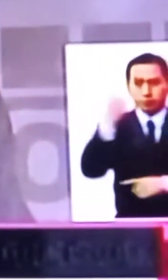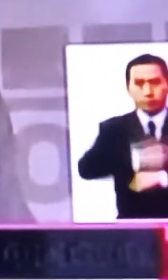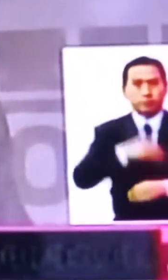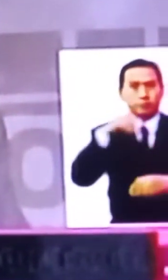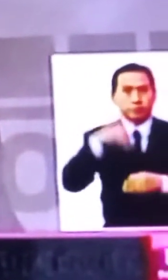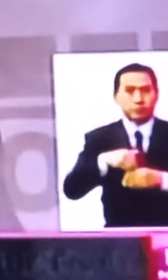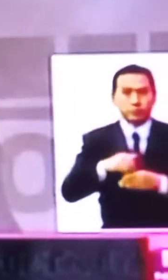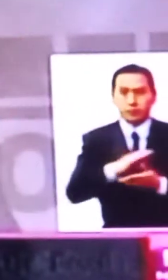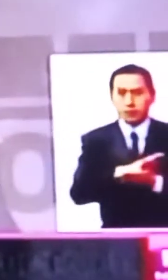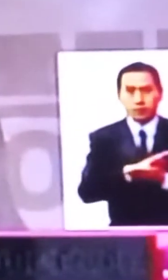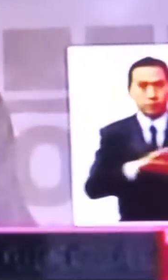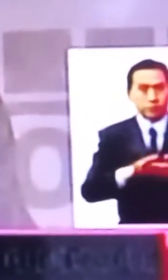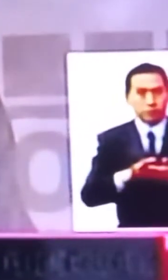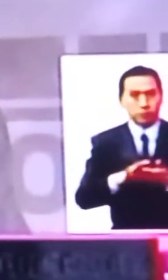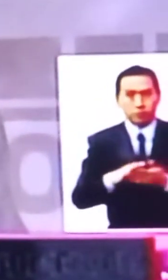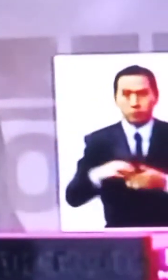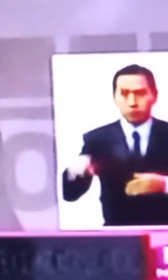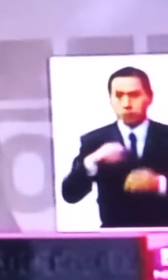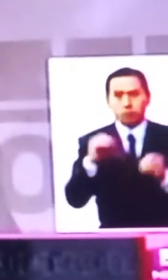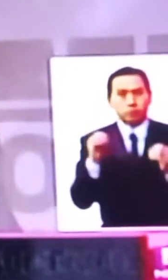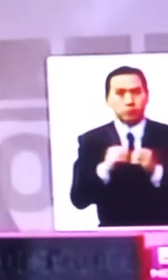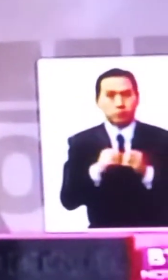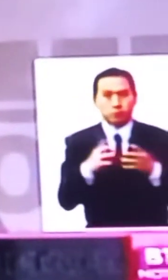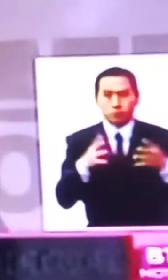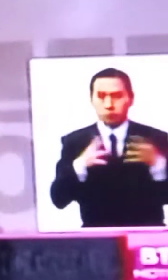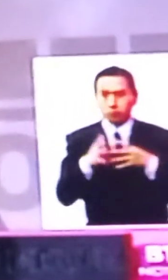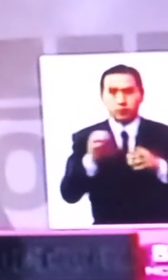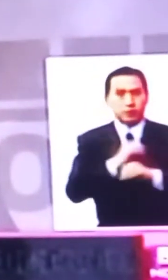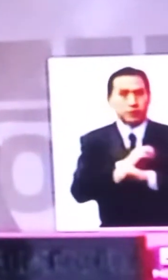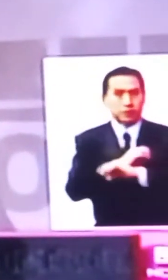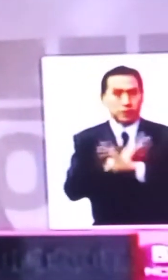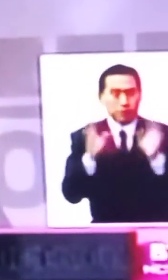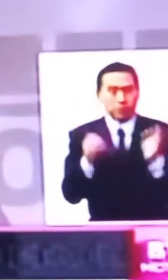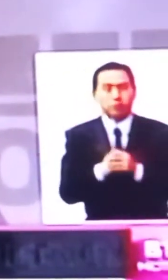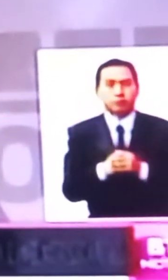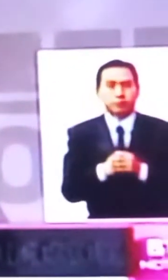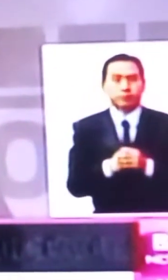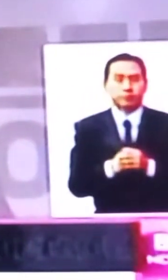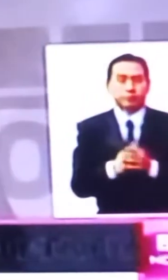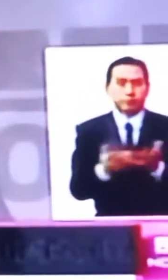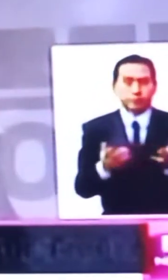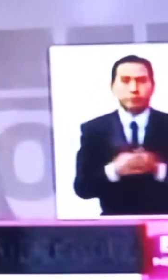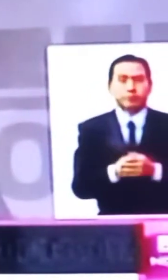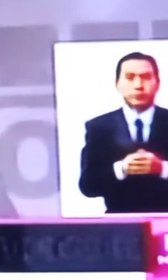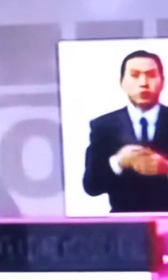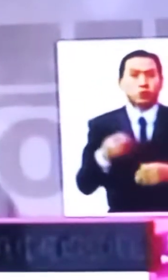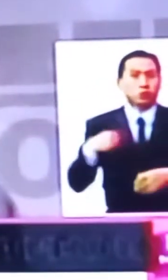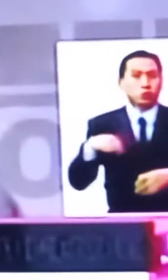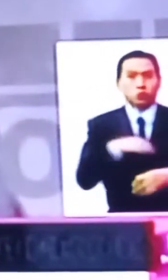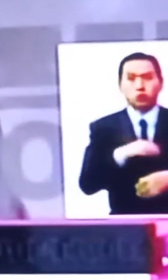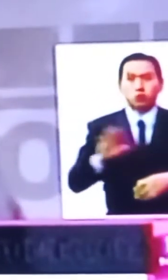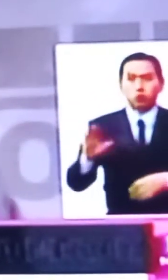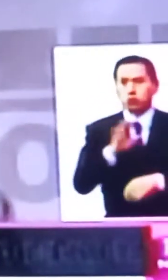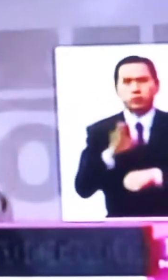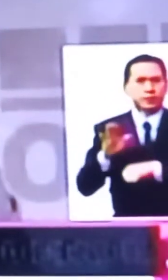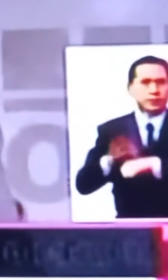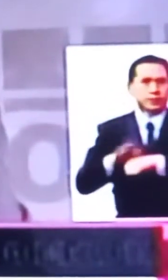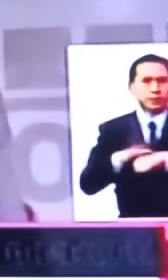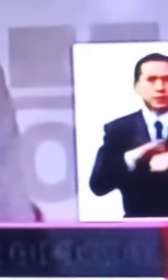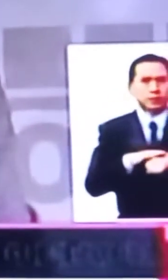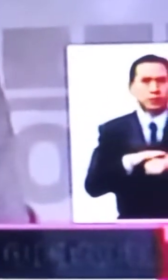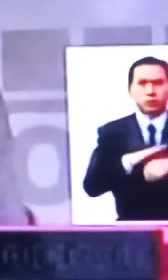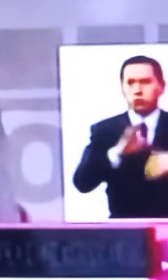limpia, el cómputo es transparente, por lo tanto, exhortamos, reitero, a toda